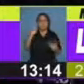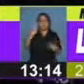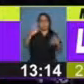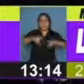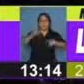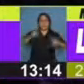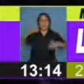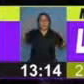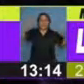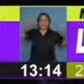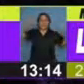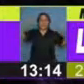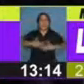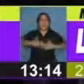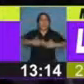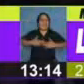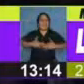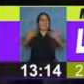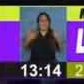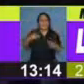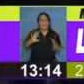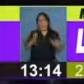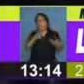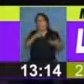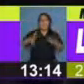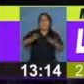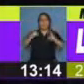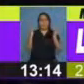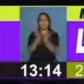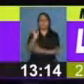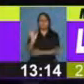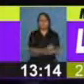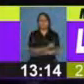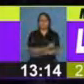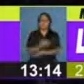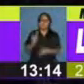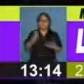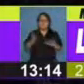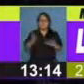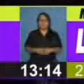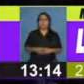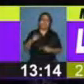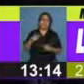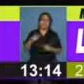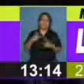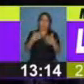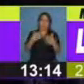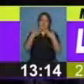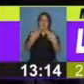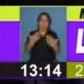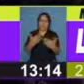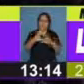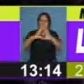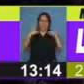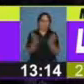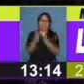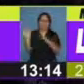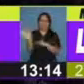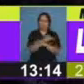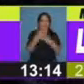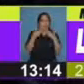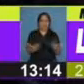gente, me hace acordar en alguna época un mundial, ¿no? Así que realmente, ¿qué puedo decir? Gracias a todo el mundo, gracias a nuestros